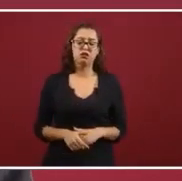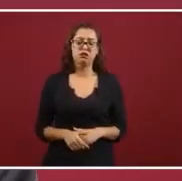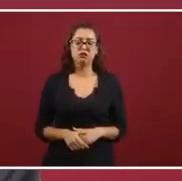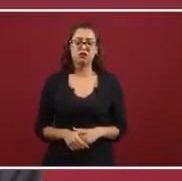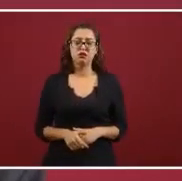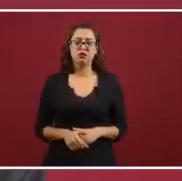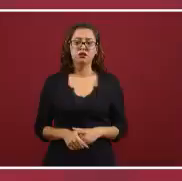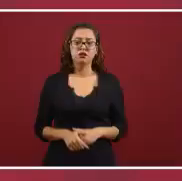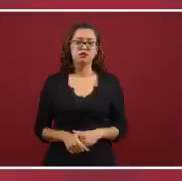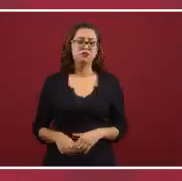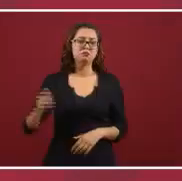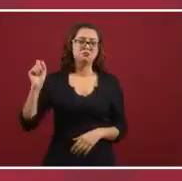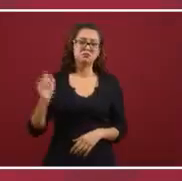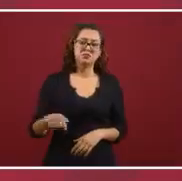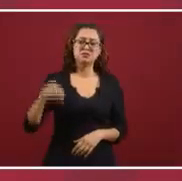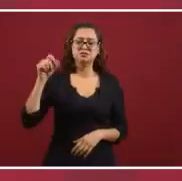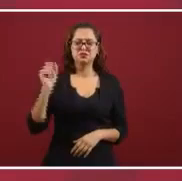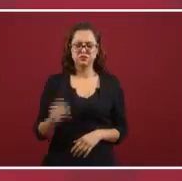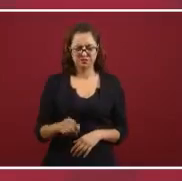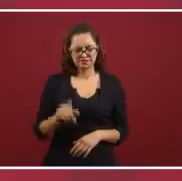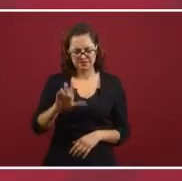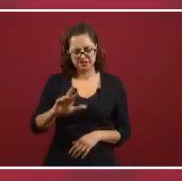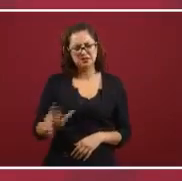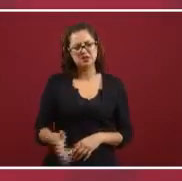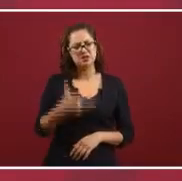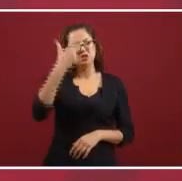a que sea más de lo mismo. ¿Qué pasó en el 2000?